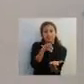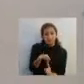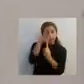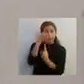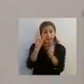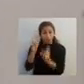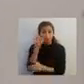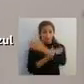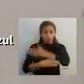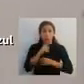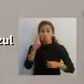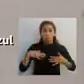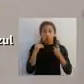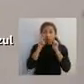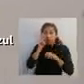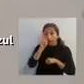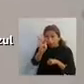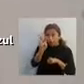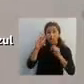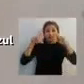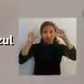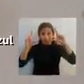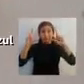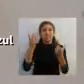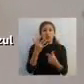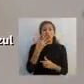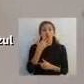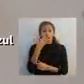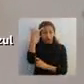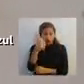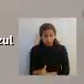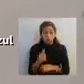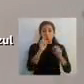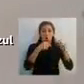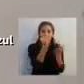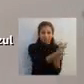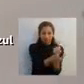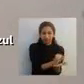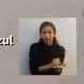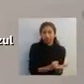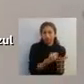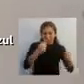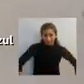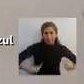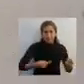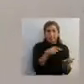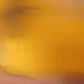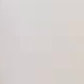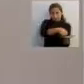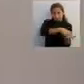para personas con discapacidad. Los puedes identificar por la señal vertical de color azul o el pictograma pintado en el